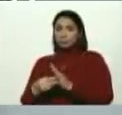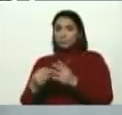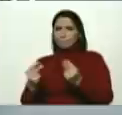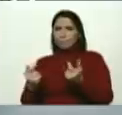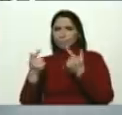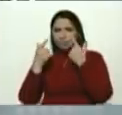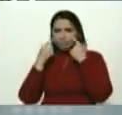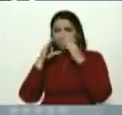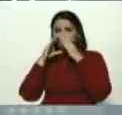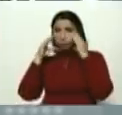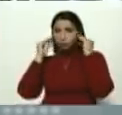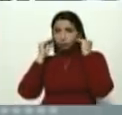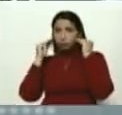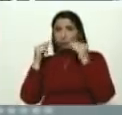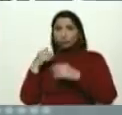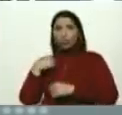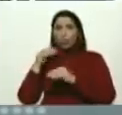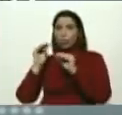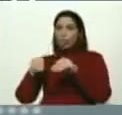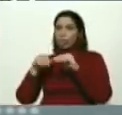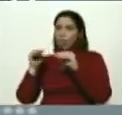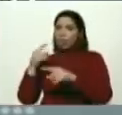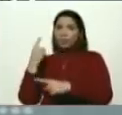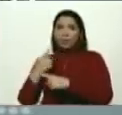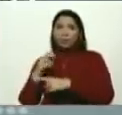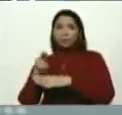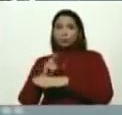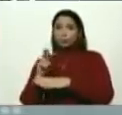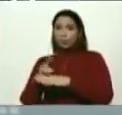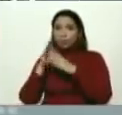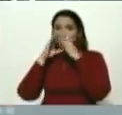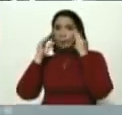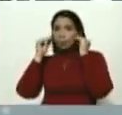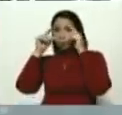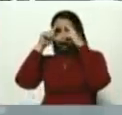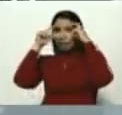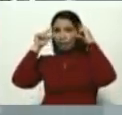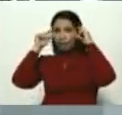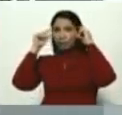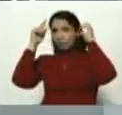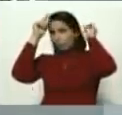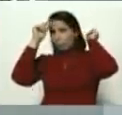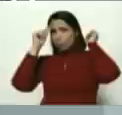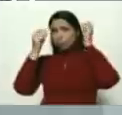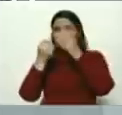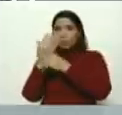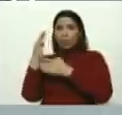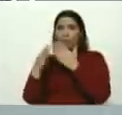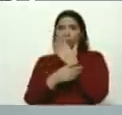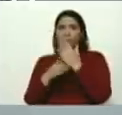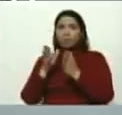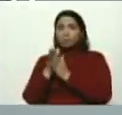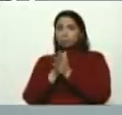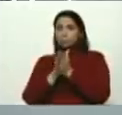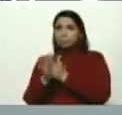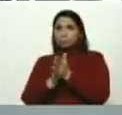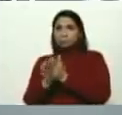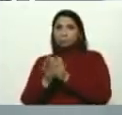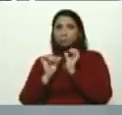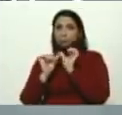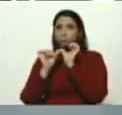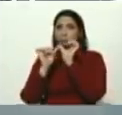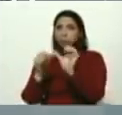el tapabocas, por eso insisto mucho en el tapabocas, en los lentes, en el gorro, en los guantes, en el lavado permanente de las